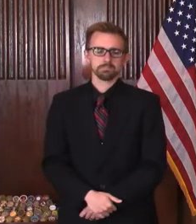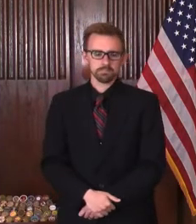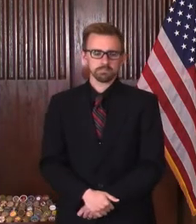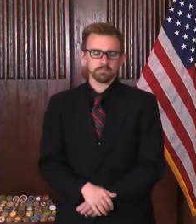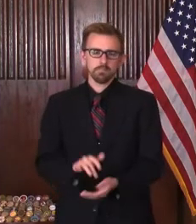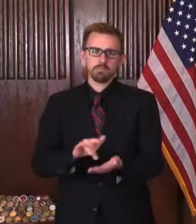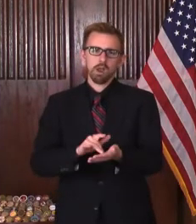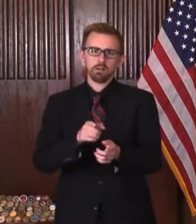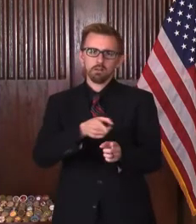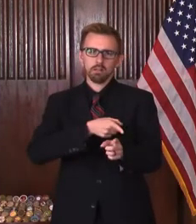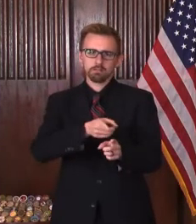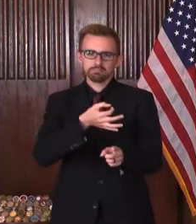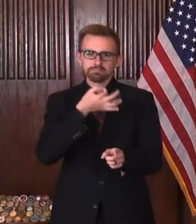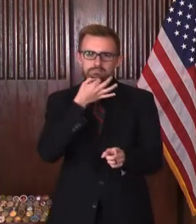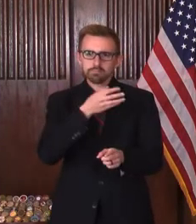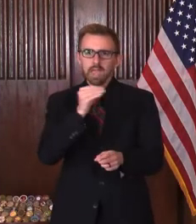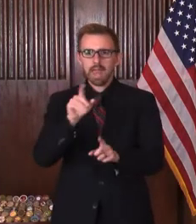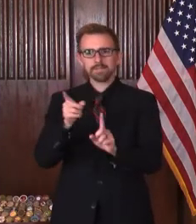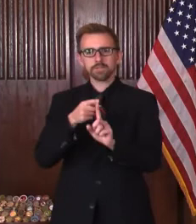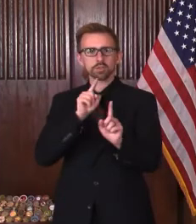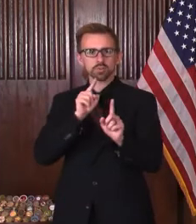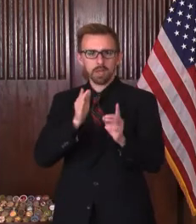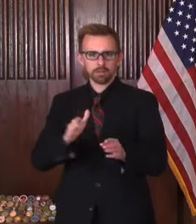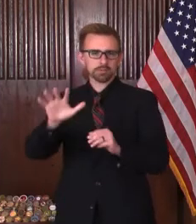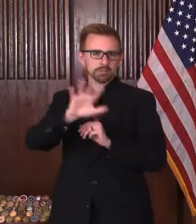secreciones respiratorias